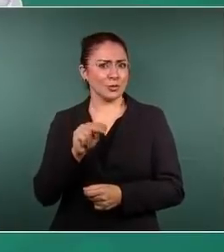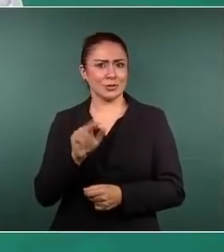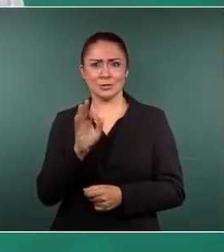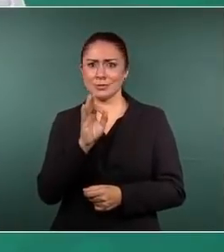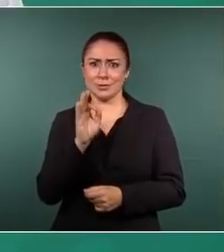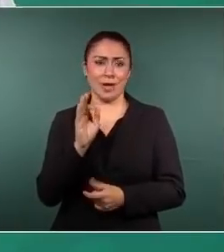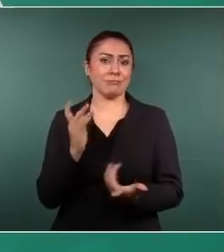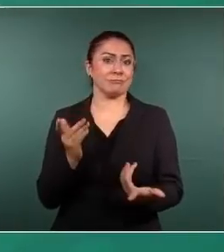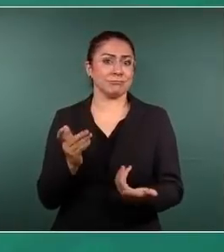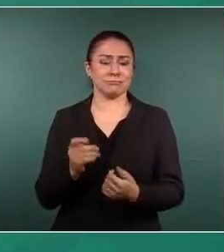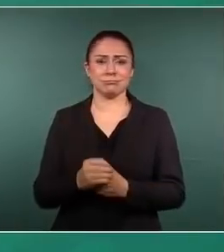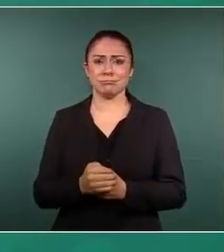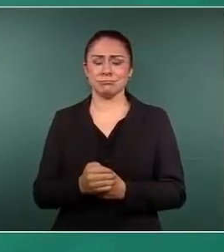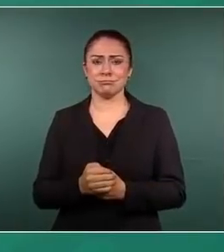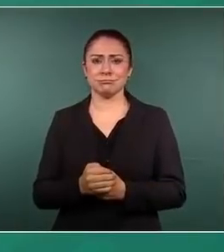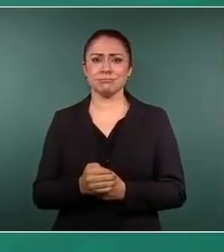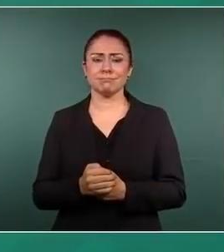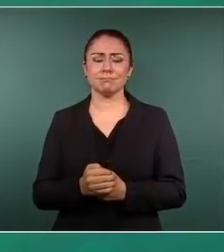antes